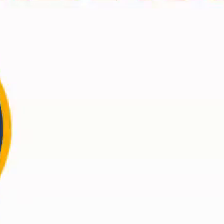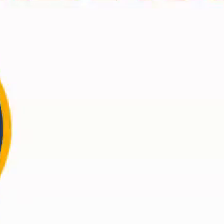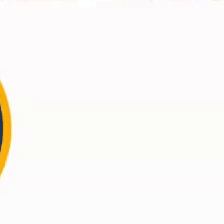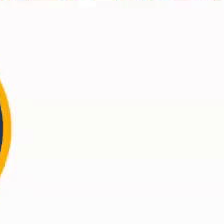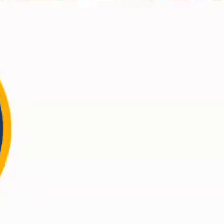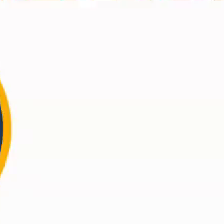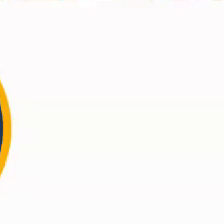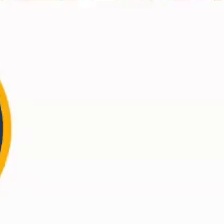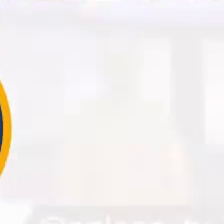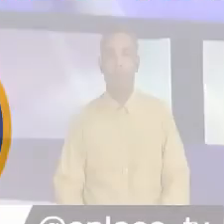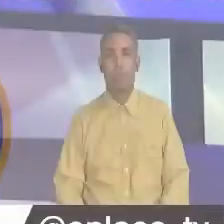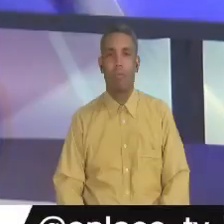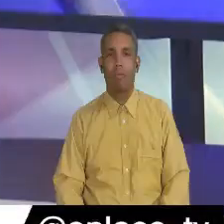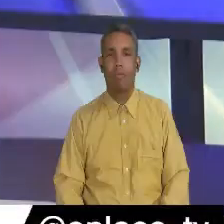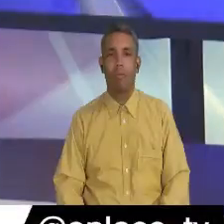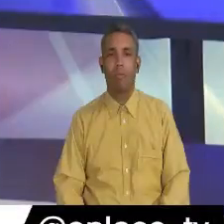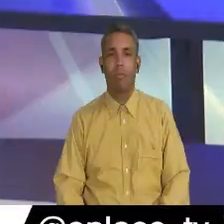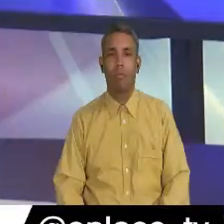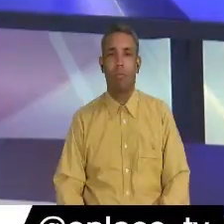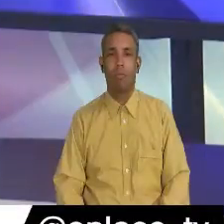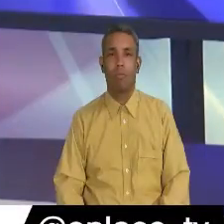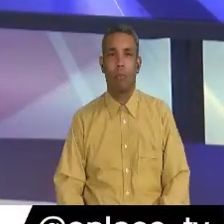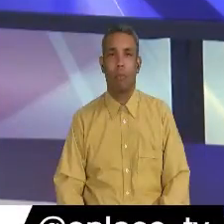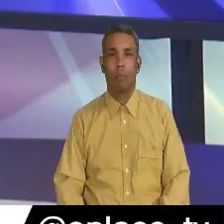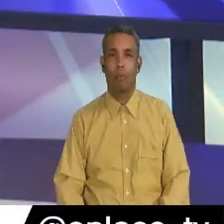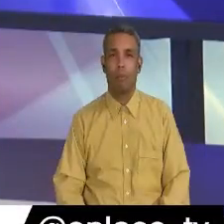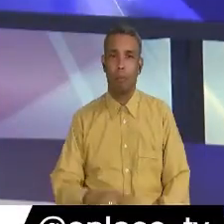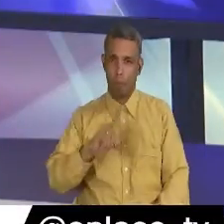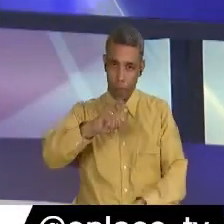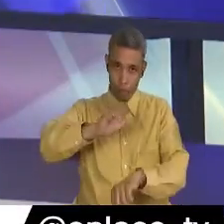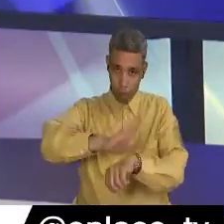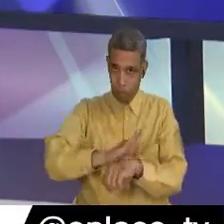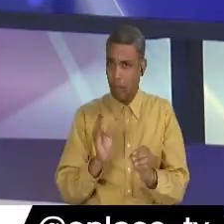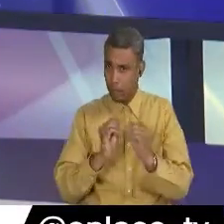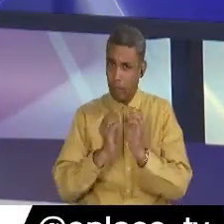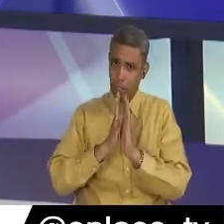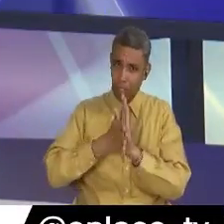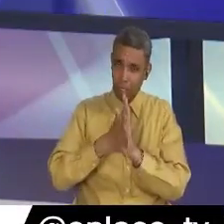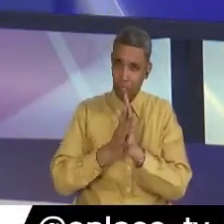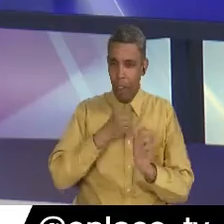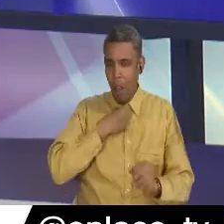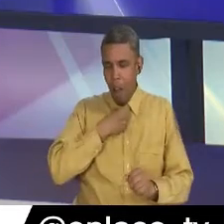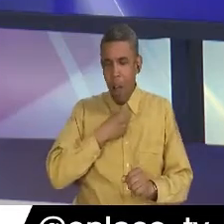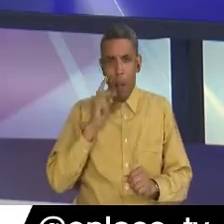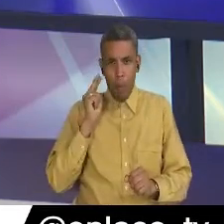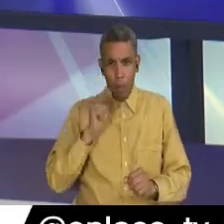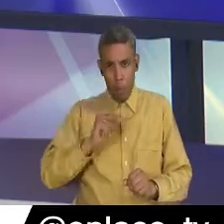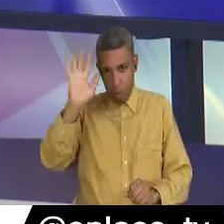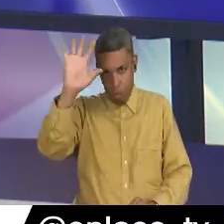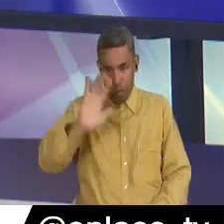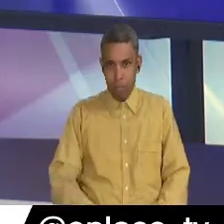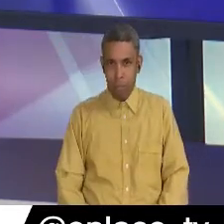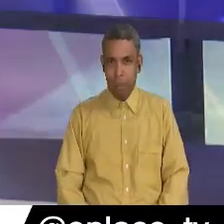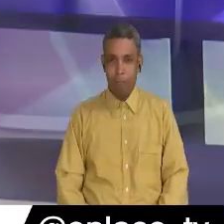avenida 36. Nos vemos a las 6 en punto de la tarde con más de lo que usted quiere ver en Enlace Noticias. Feliz tarde para todos.